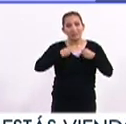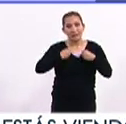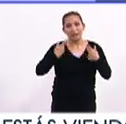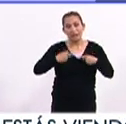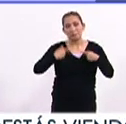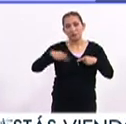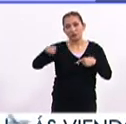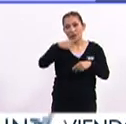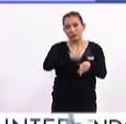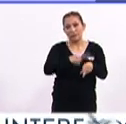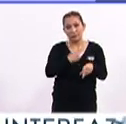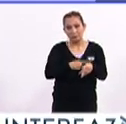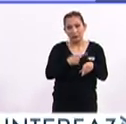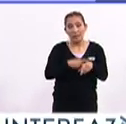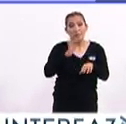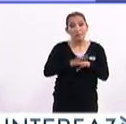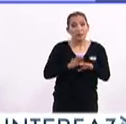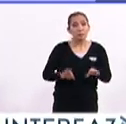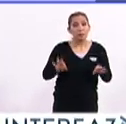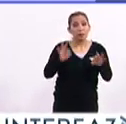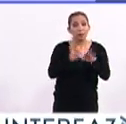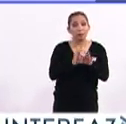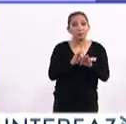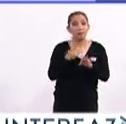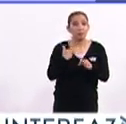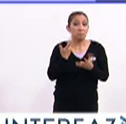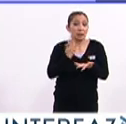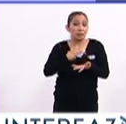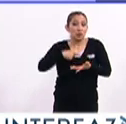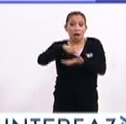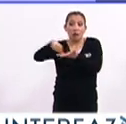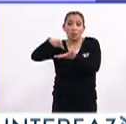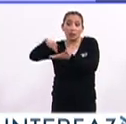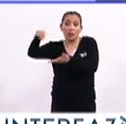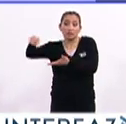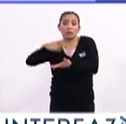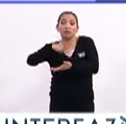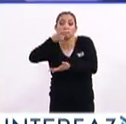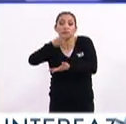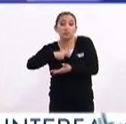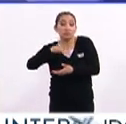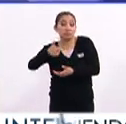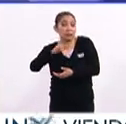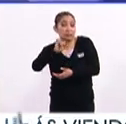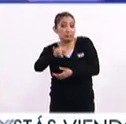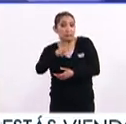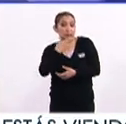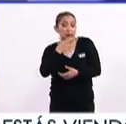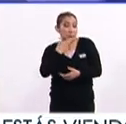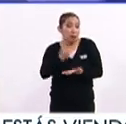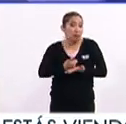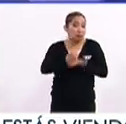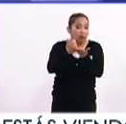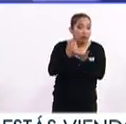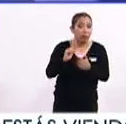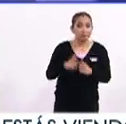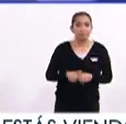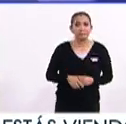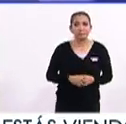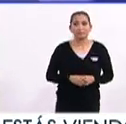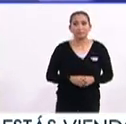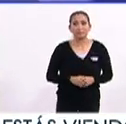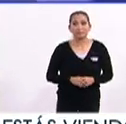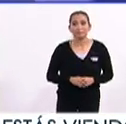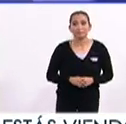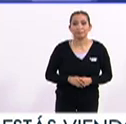del paciente, fundamentalmente, pues el consumidor es el que nos tiene que decir, bueno, pues es que esto no me gusta. Claro. Entonces hay